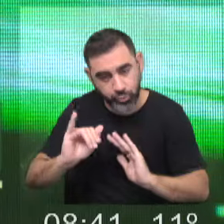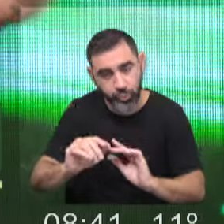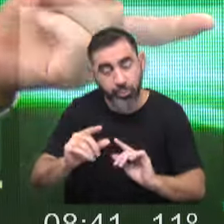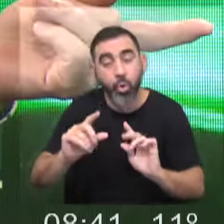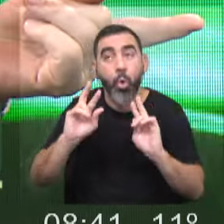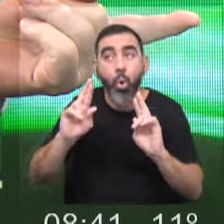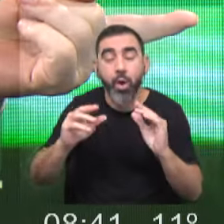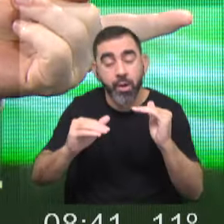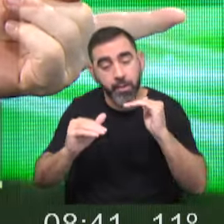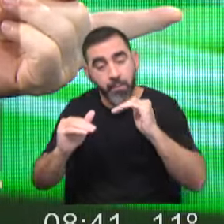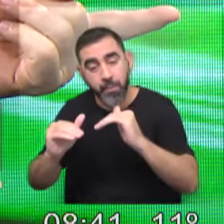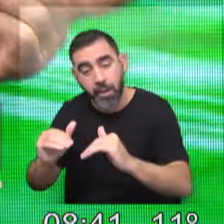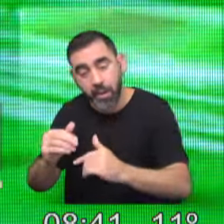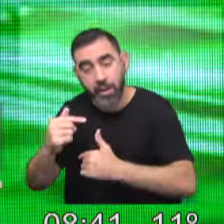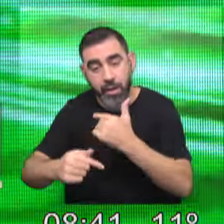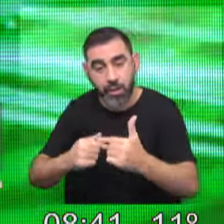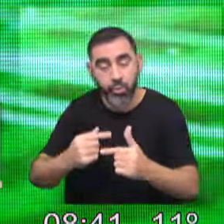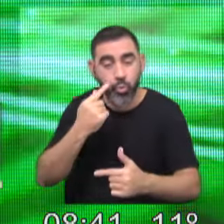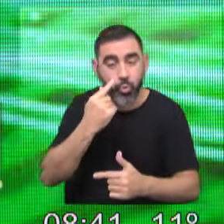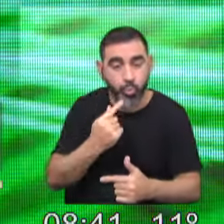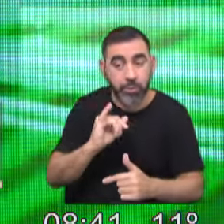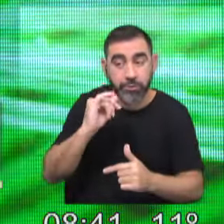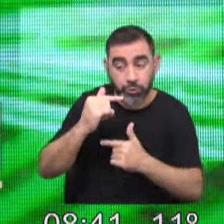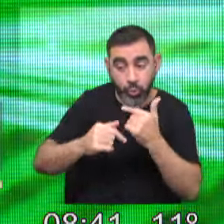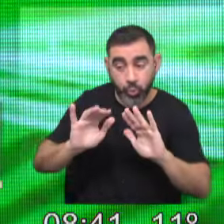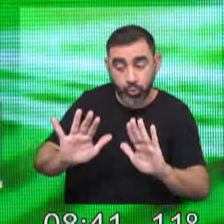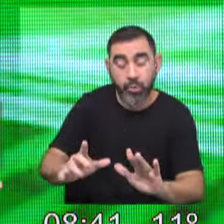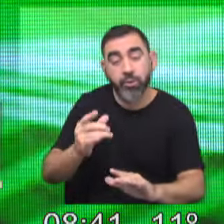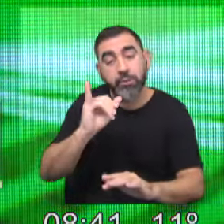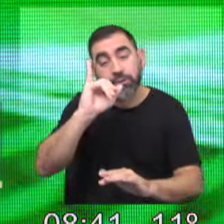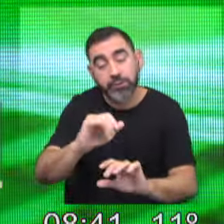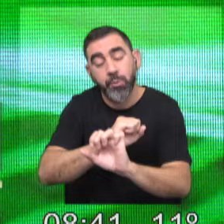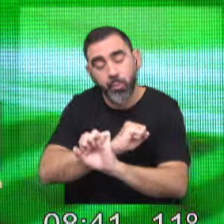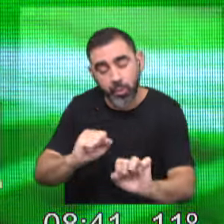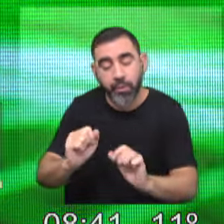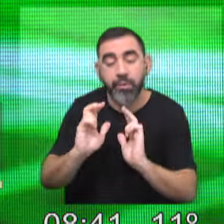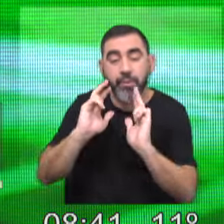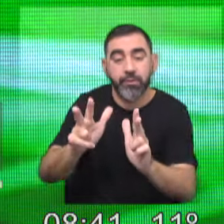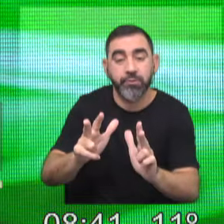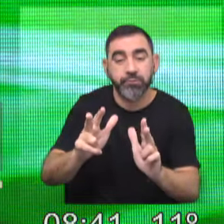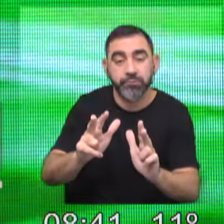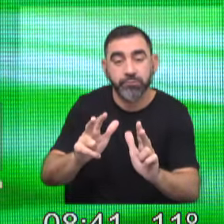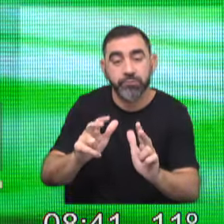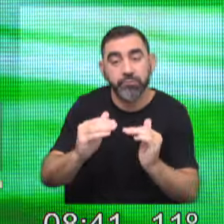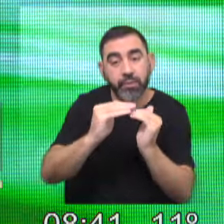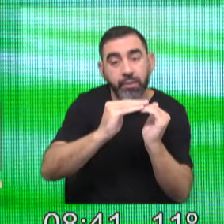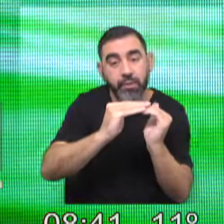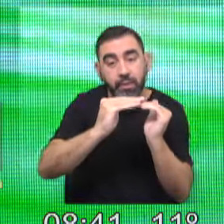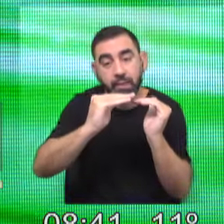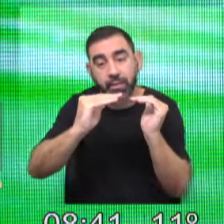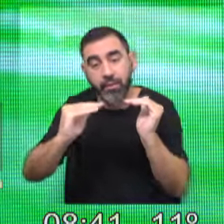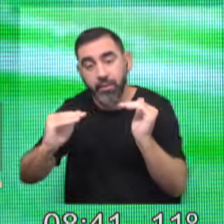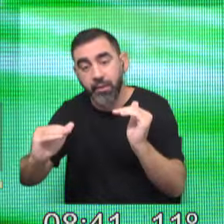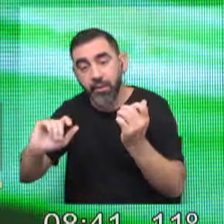con la señal que dio el año pasado. Si sigue la señal, entonces sí podríamos empezar a hablar que vamos hacia una tendencia